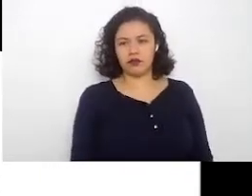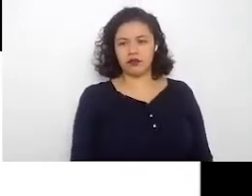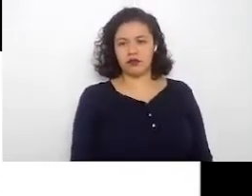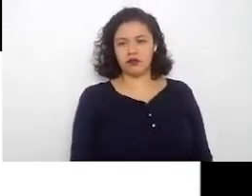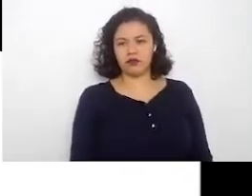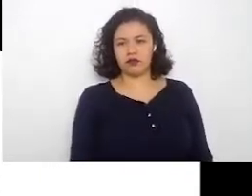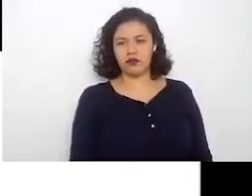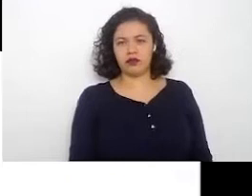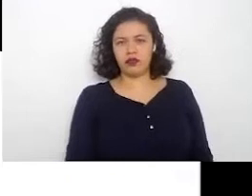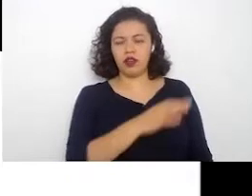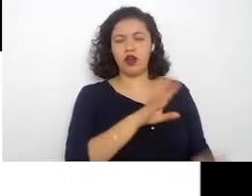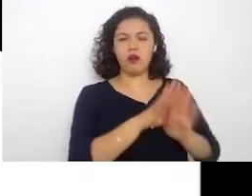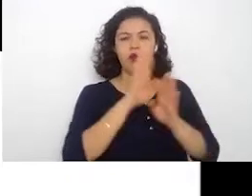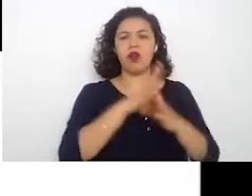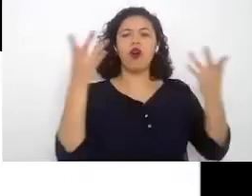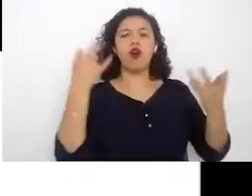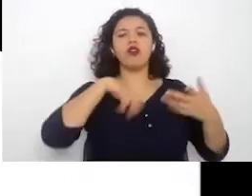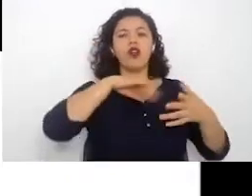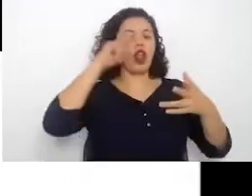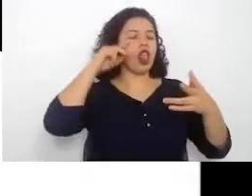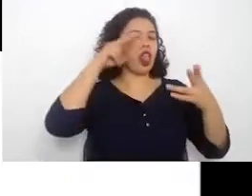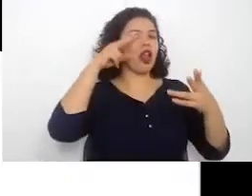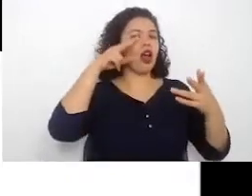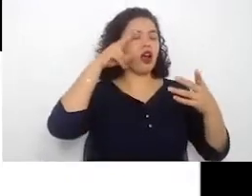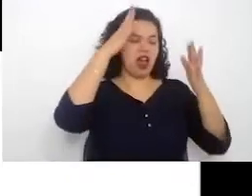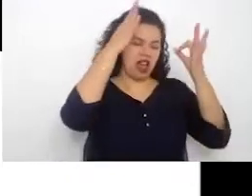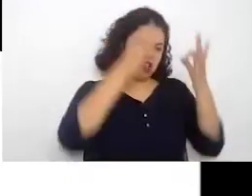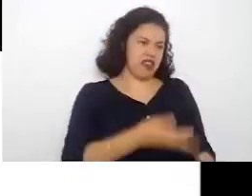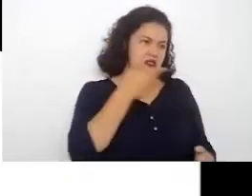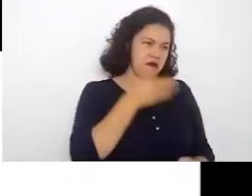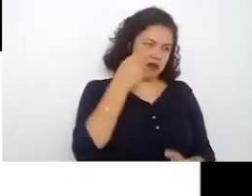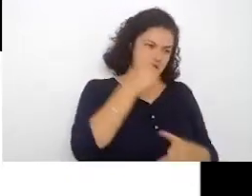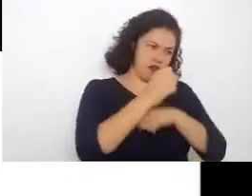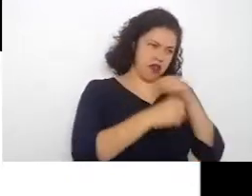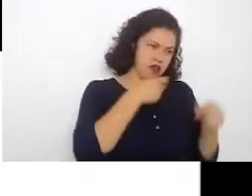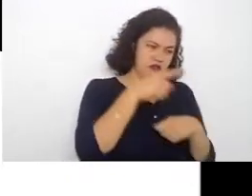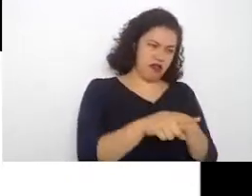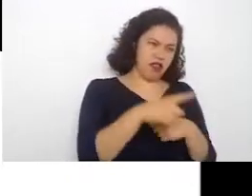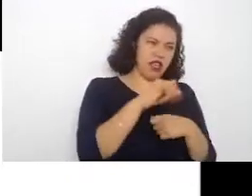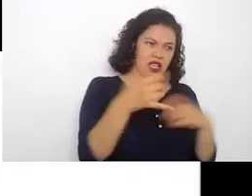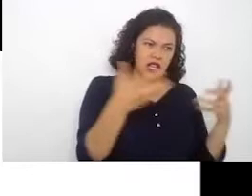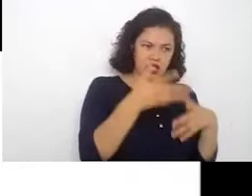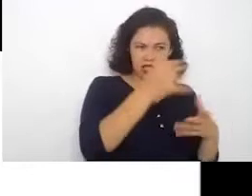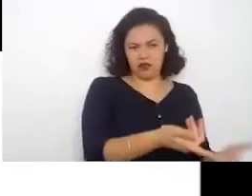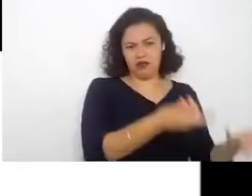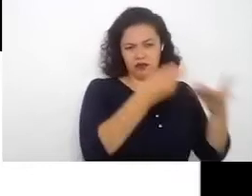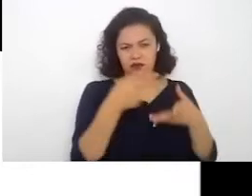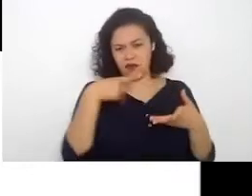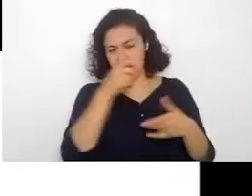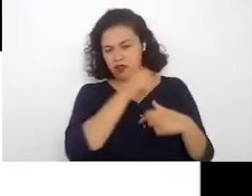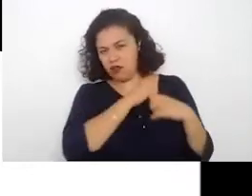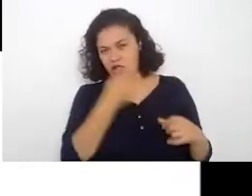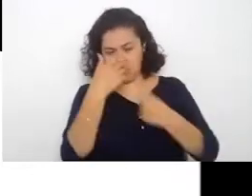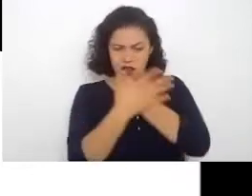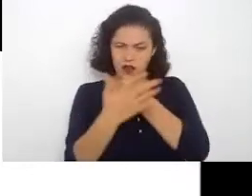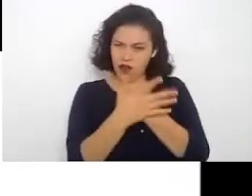tomados en cuenta en su declaración anual, y si lo hacen, pues se tendrán señalamientos de la autoridad.